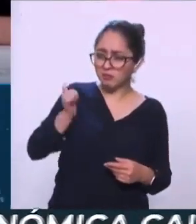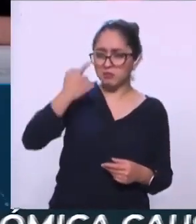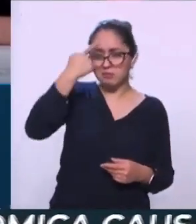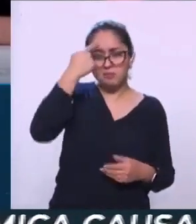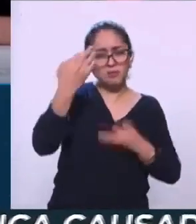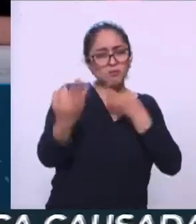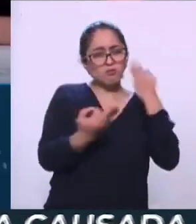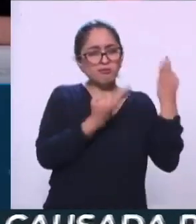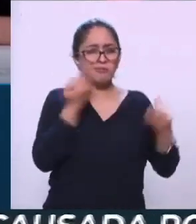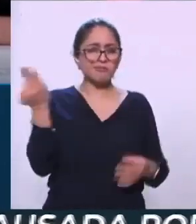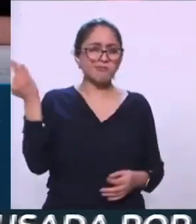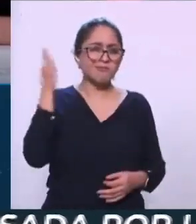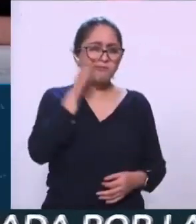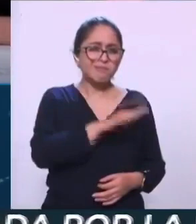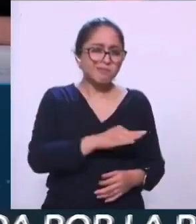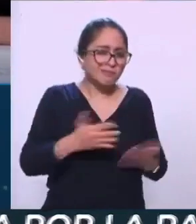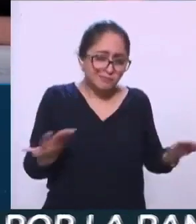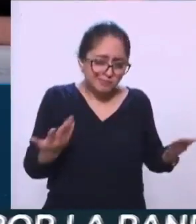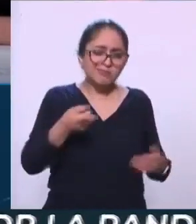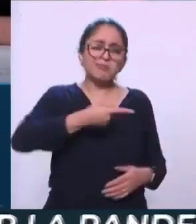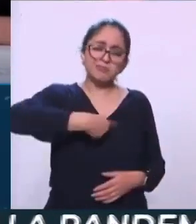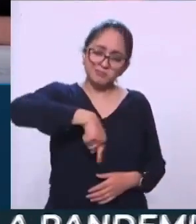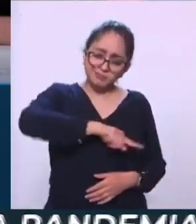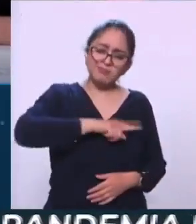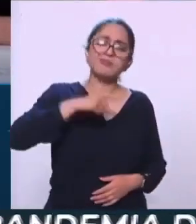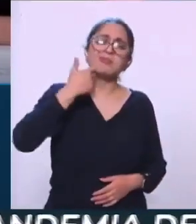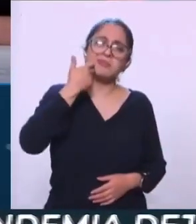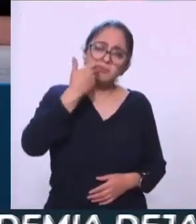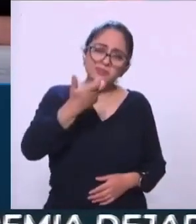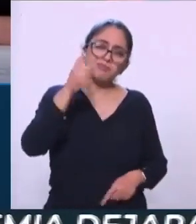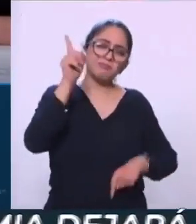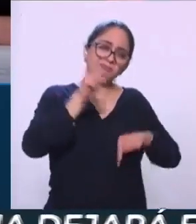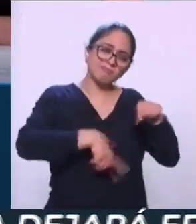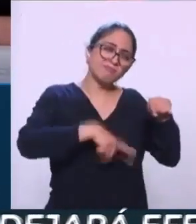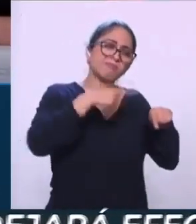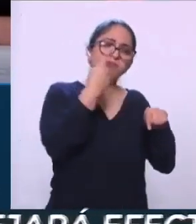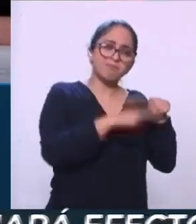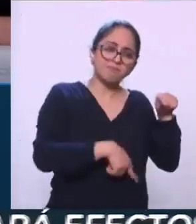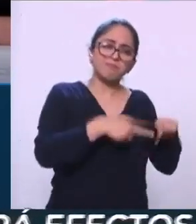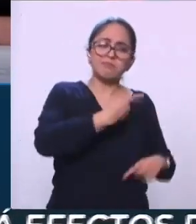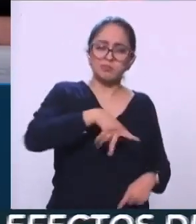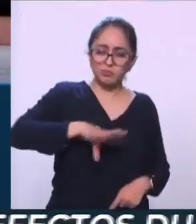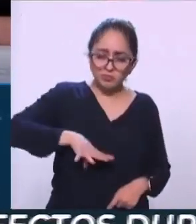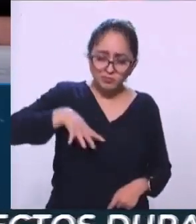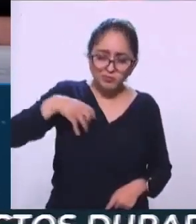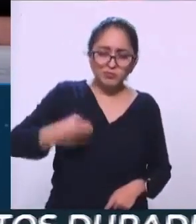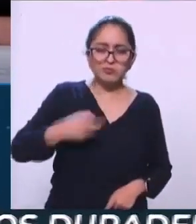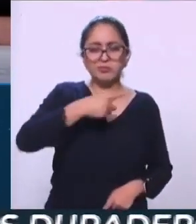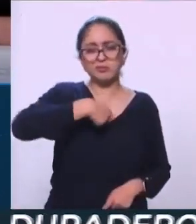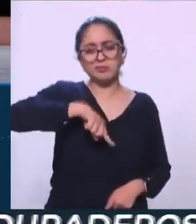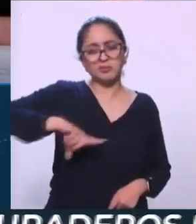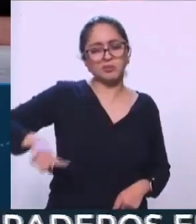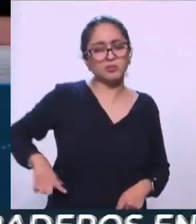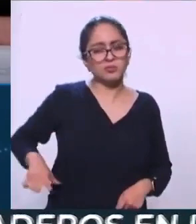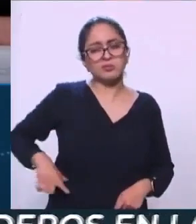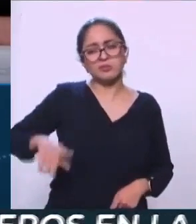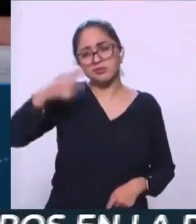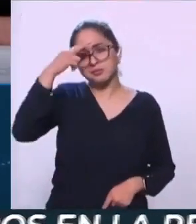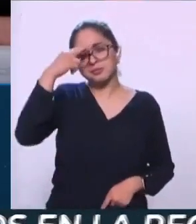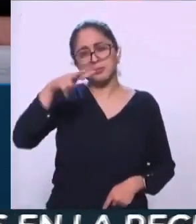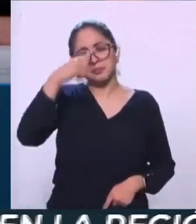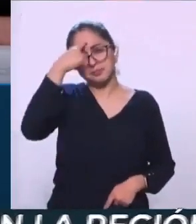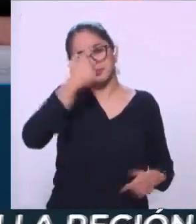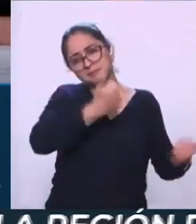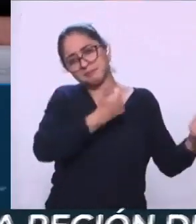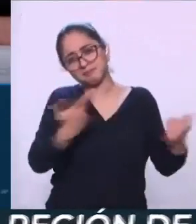mala propaganda, pero sí hay un esfuerzo de desacreditar el esfuerzo que está haciendo el gobierno mexicano pues para traer las vacunas. Y otra de las opiniones